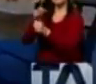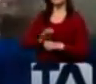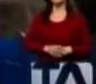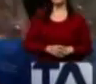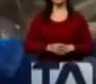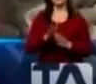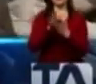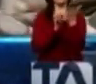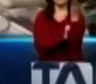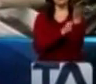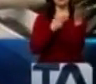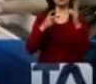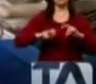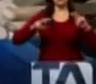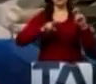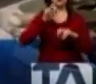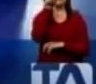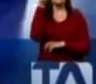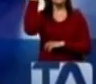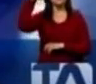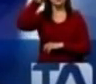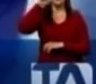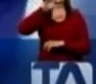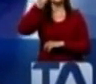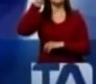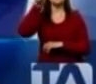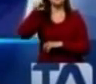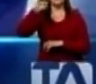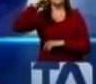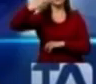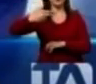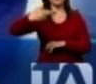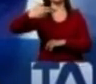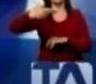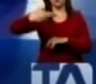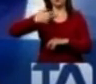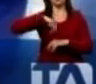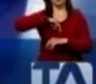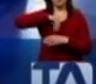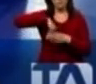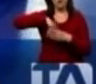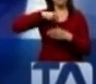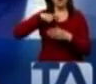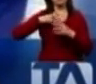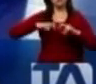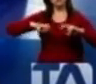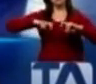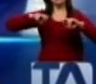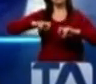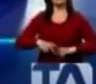euros, que viene a ser 1,5 millones de dólares, uh-huh. más o menos, y estamos financiando nosotros, los papás de Nacho, desde la